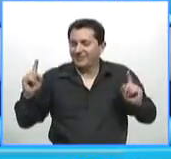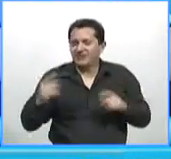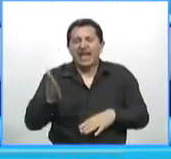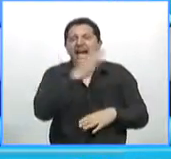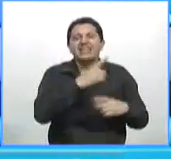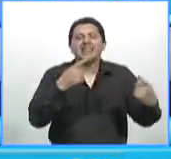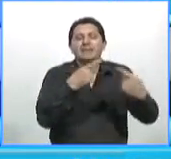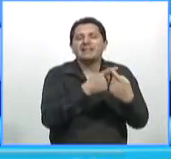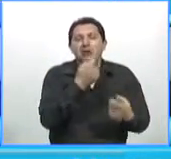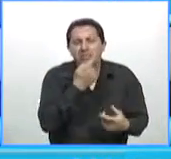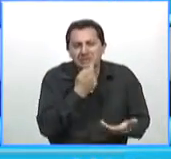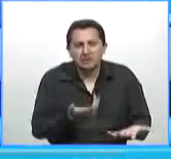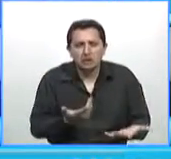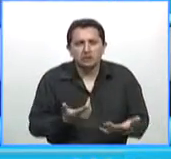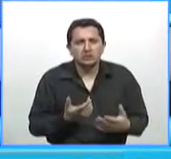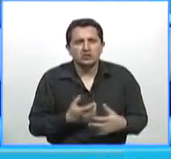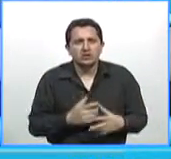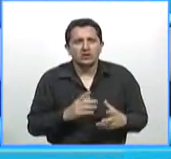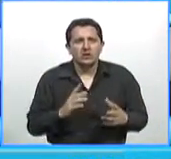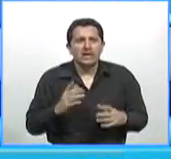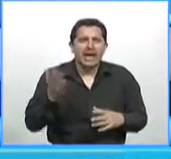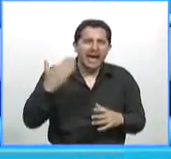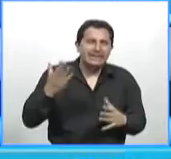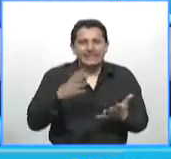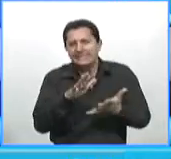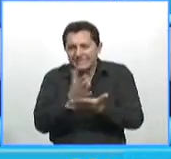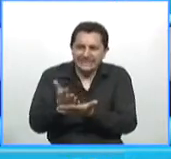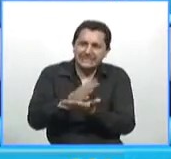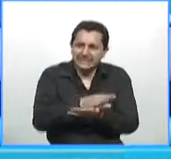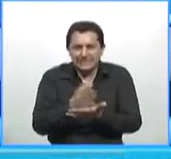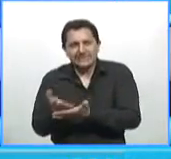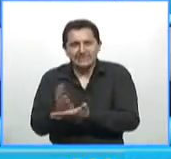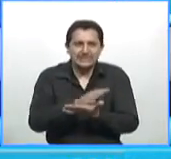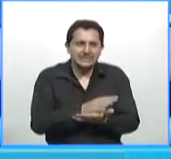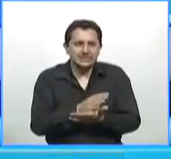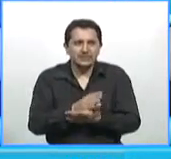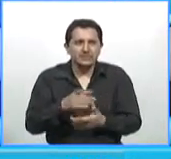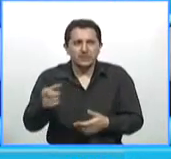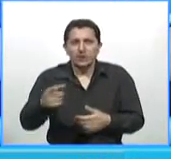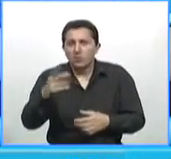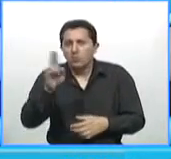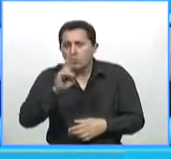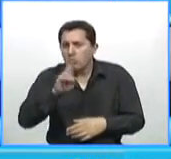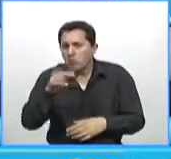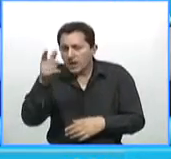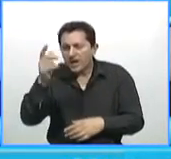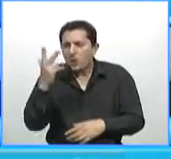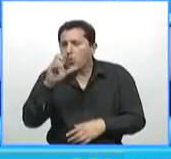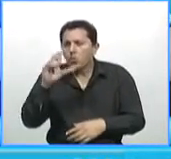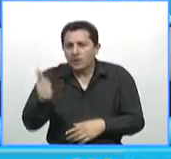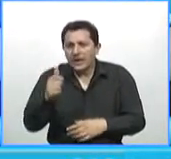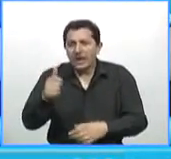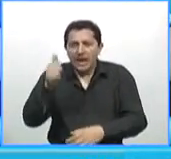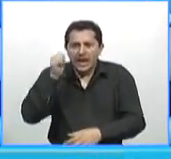unos amistosos antes, pero... Había como un híbrido. Estábamos, claro, Claudia Burkas nos lesiona una semana antes, cierto, una